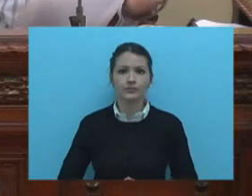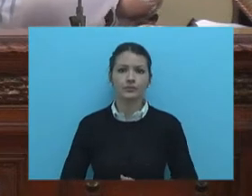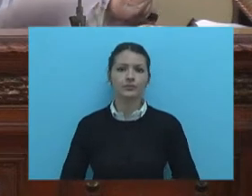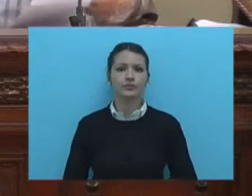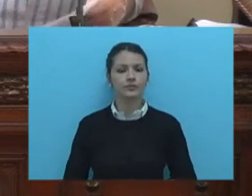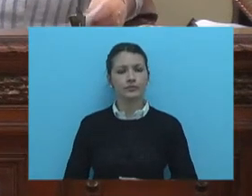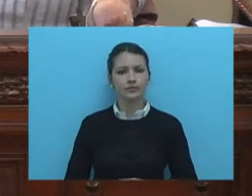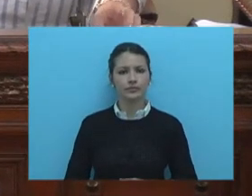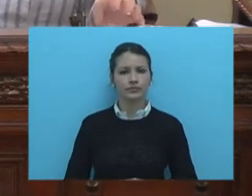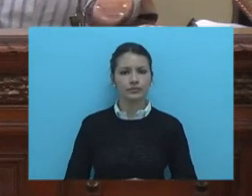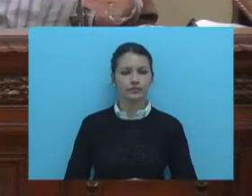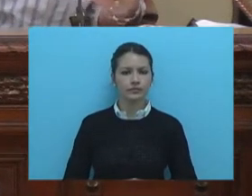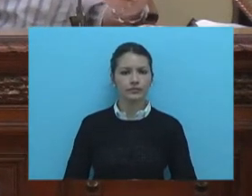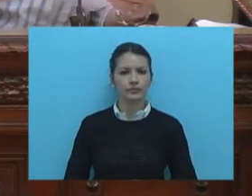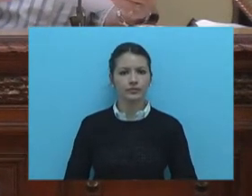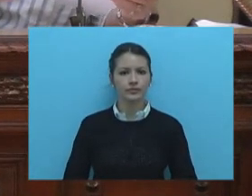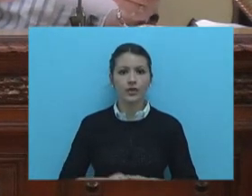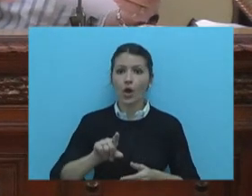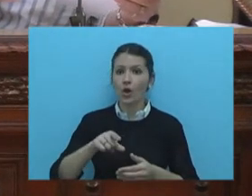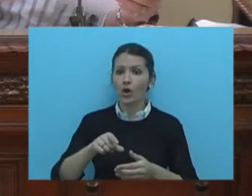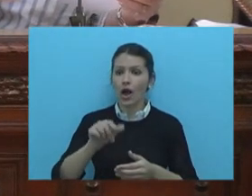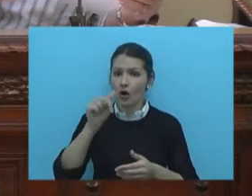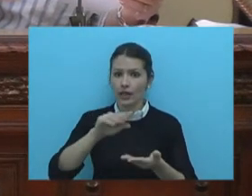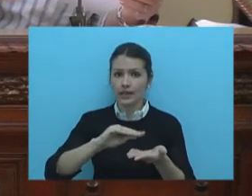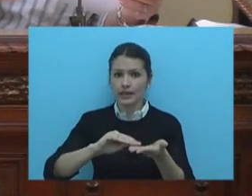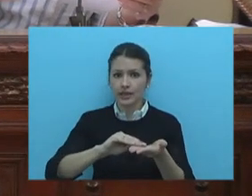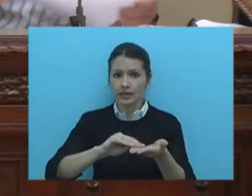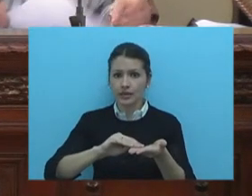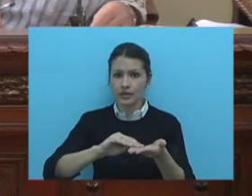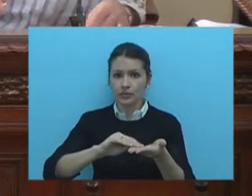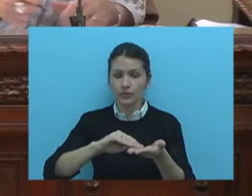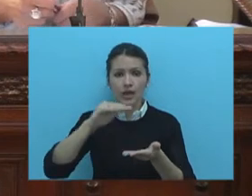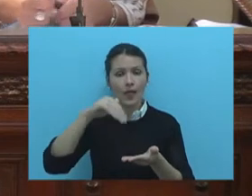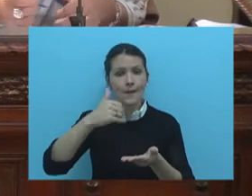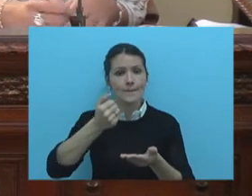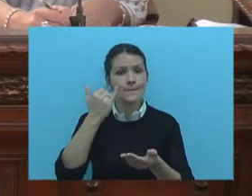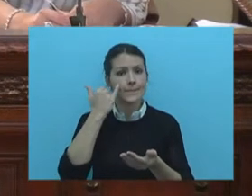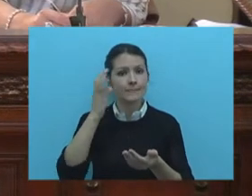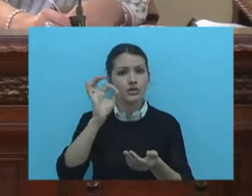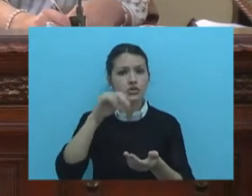¿Algún otro diputado va a hacer uso de la palabra? El diputado Ezequiel Magione tiene la palabra.